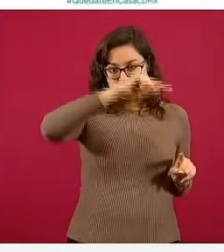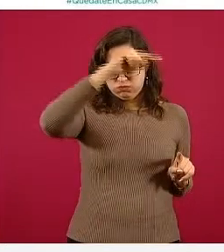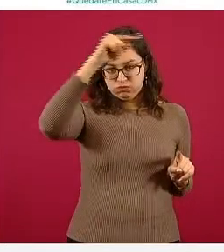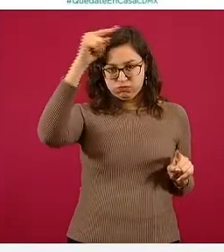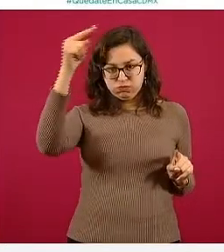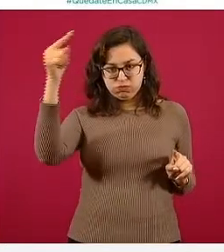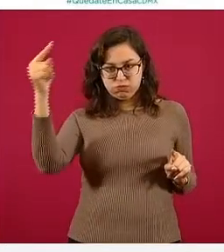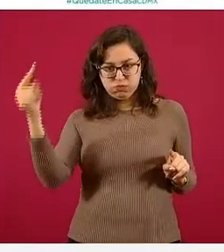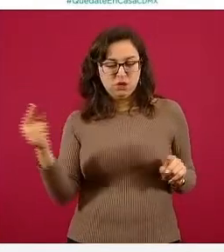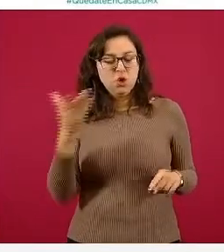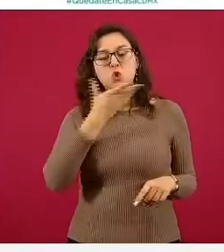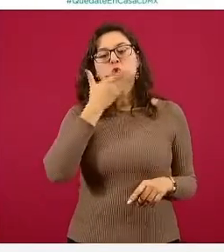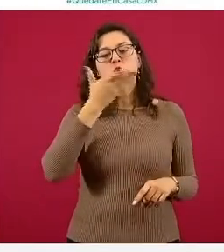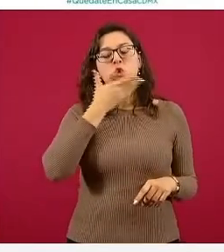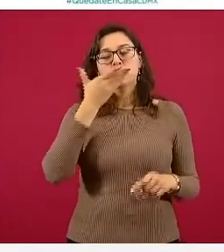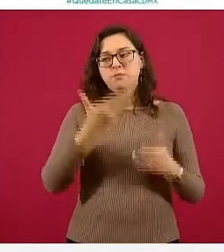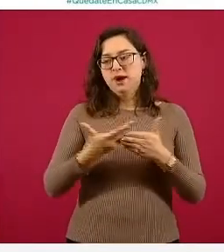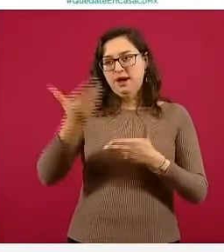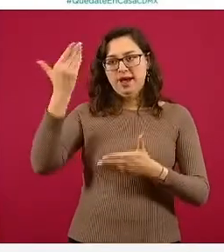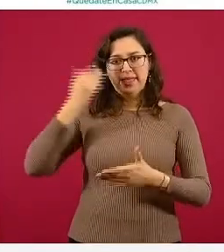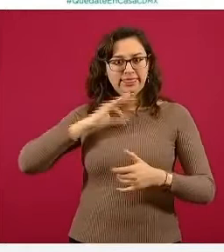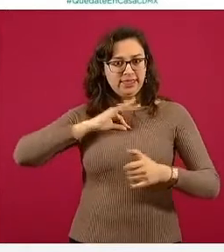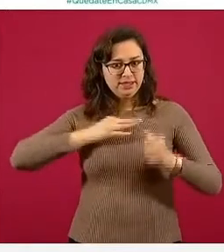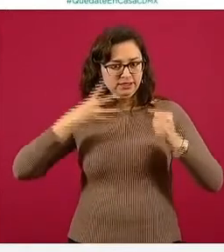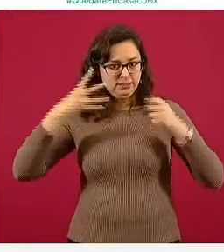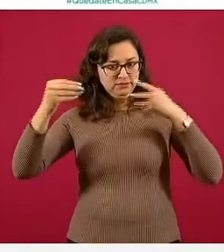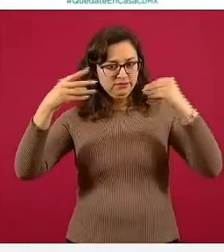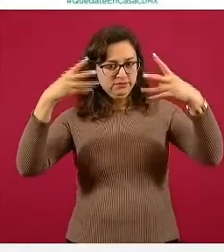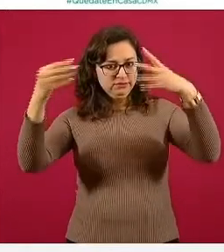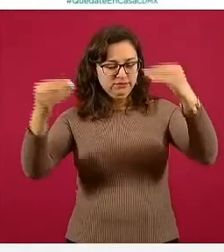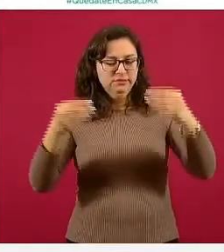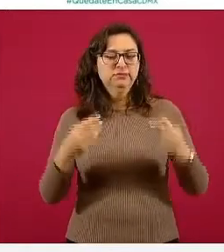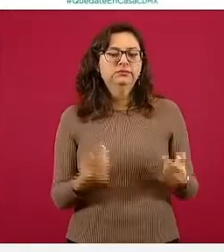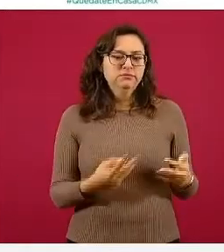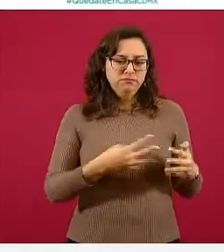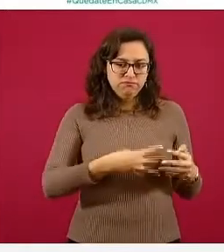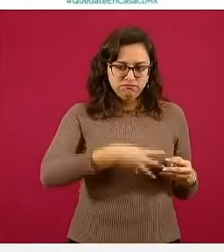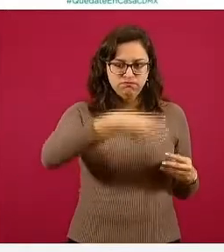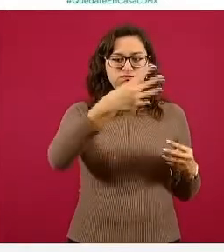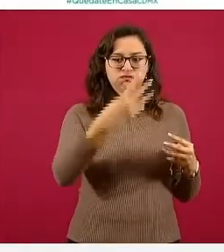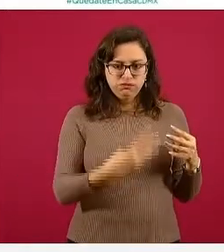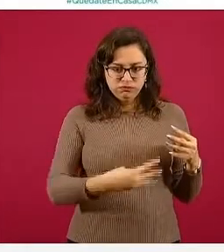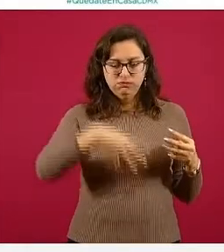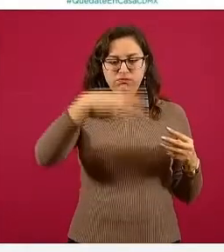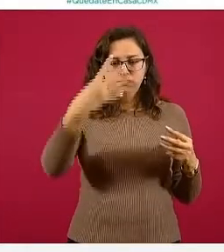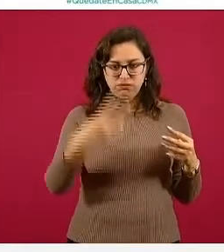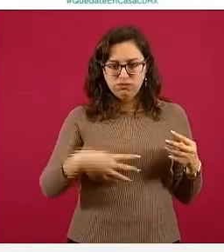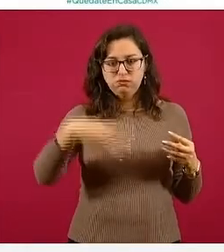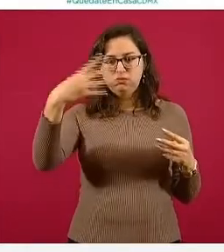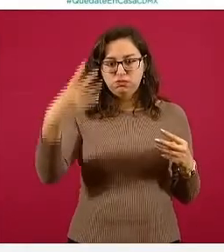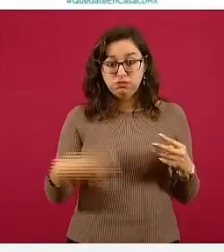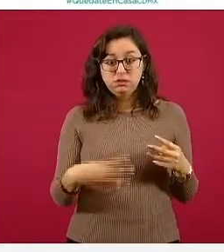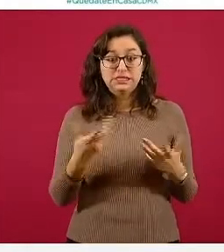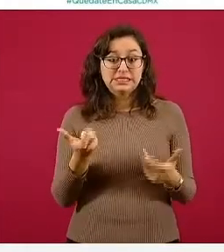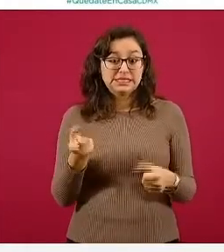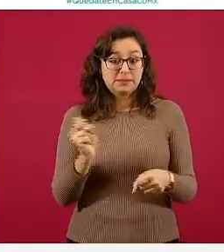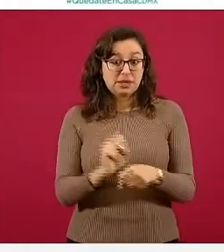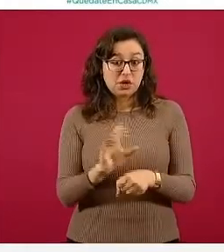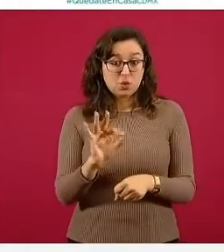decir, antes de la Jornada Nacional de Sana Distancia, y después están varios ejemplos de lo que ha pasado, incluyendo la semana